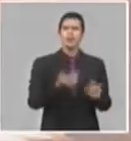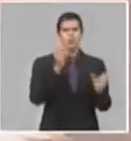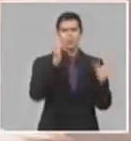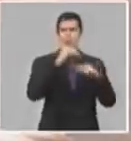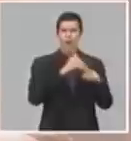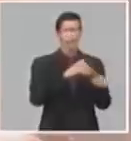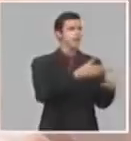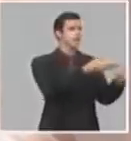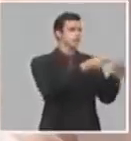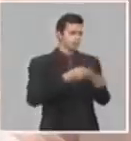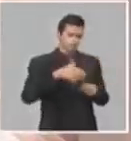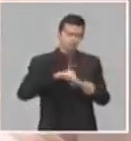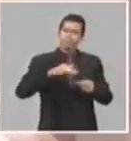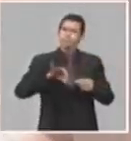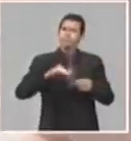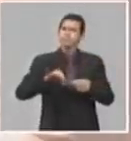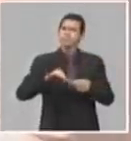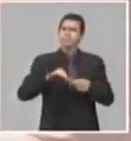magnéticas.